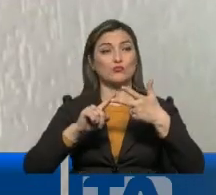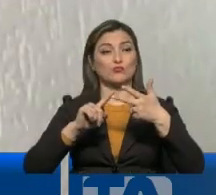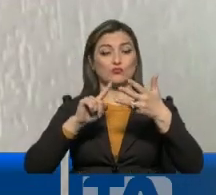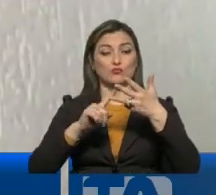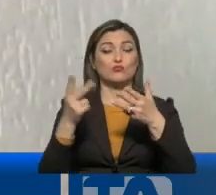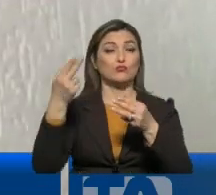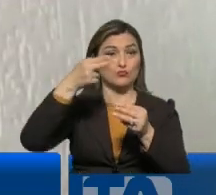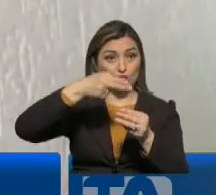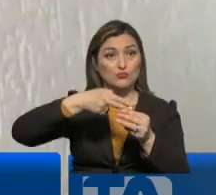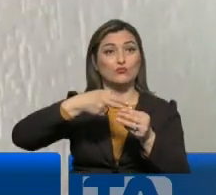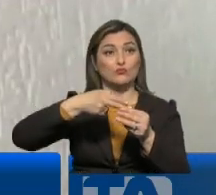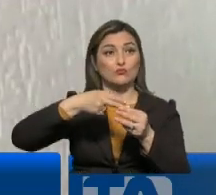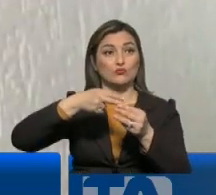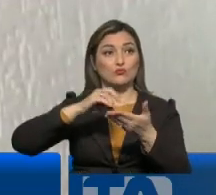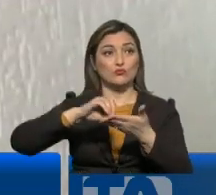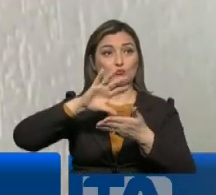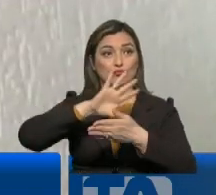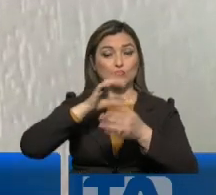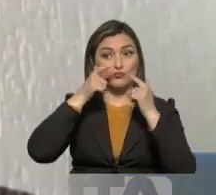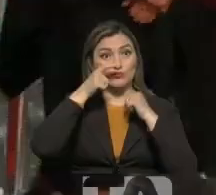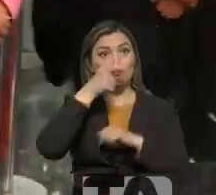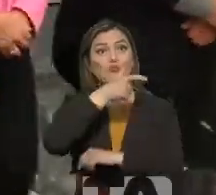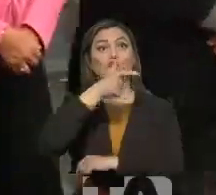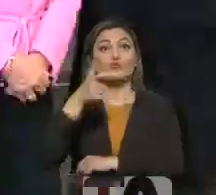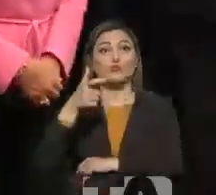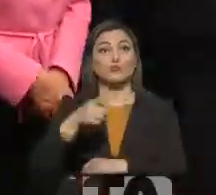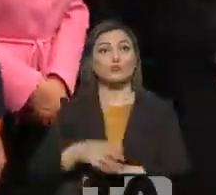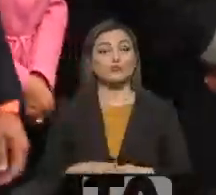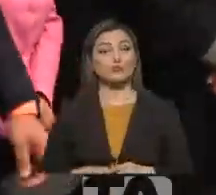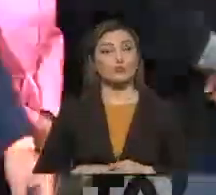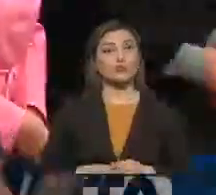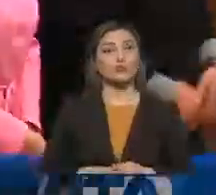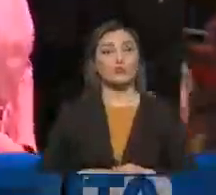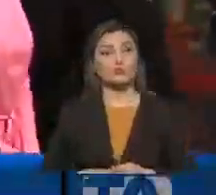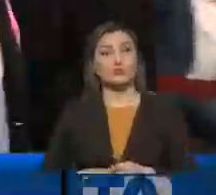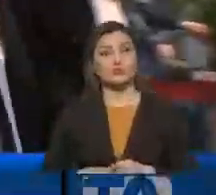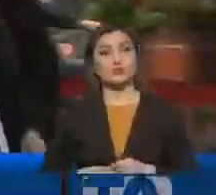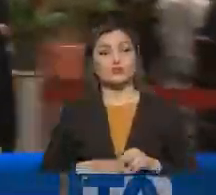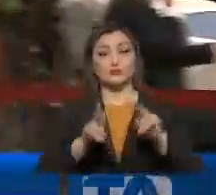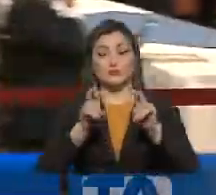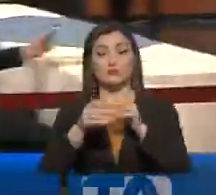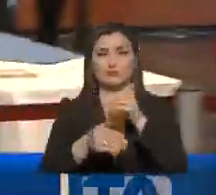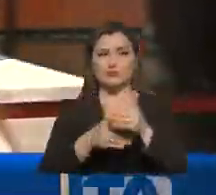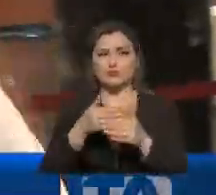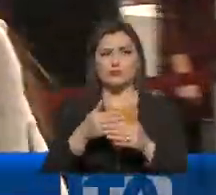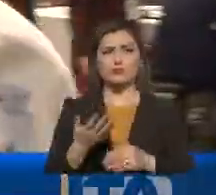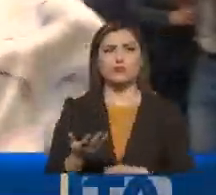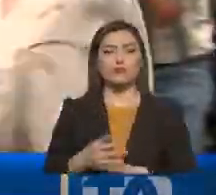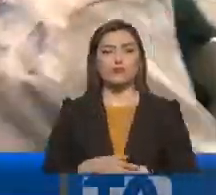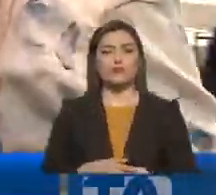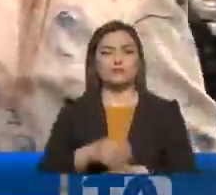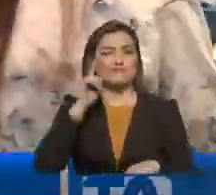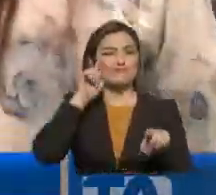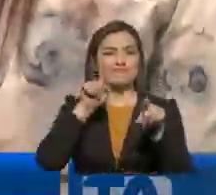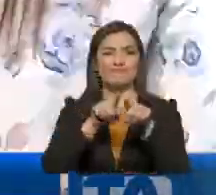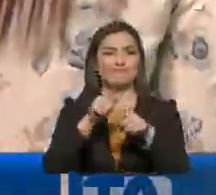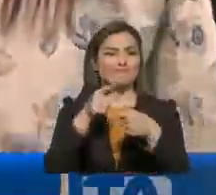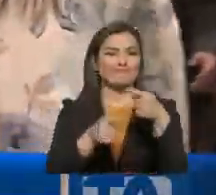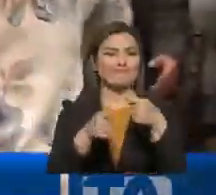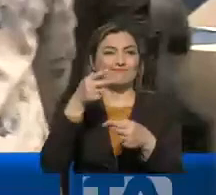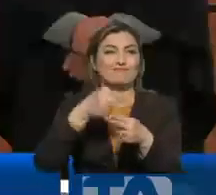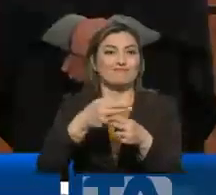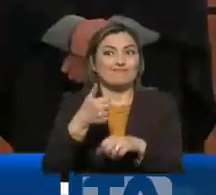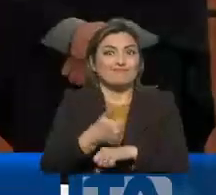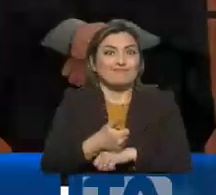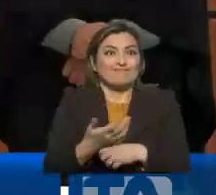una participación dentro de la comisión de fiscalización este tema lo tienen adelantado pero lo que aún no logra acuerdo son los nombres de